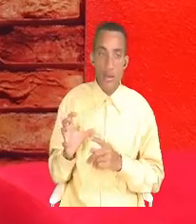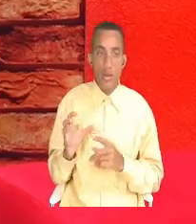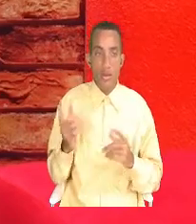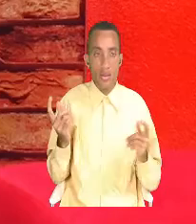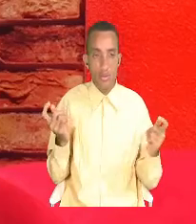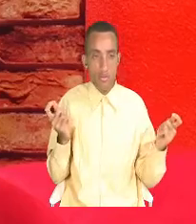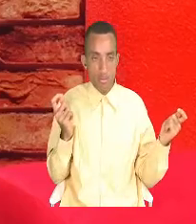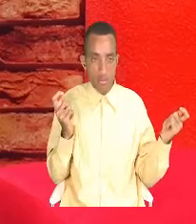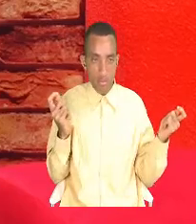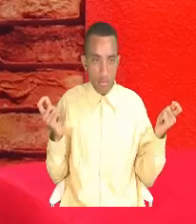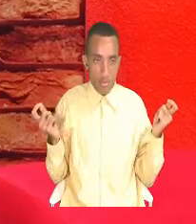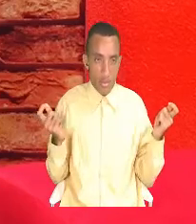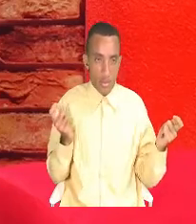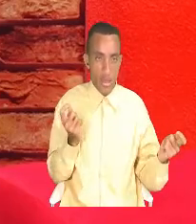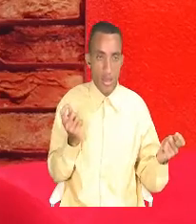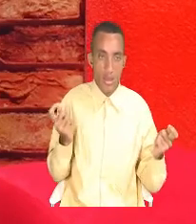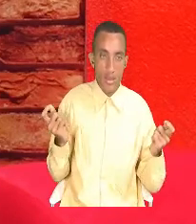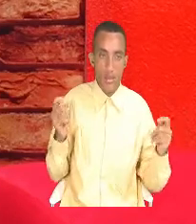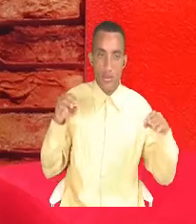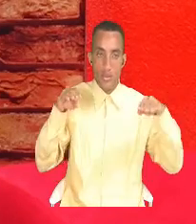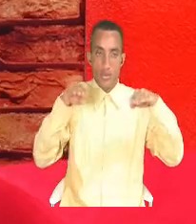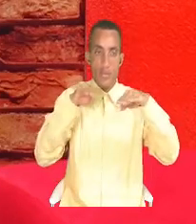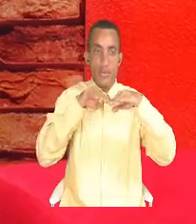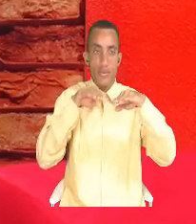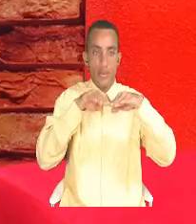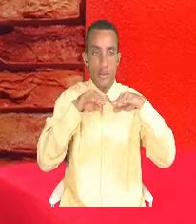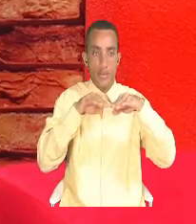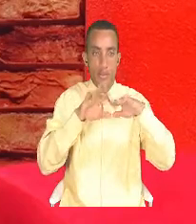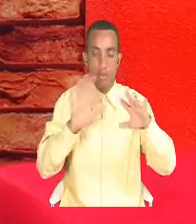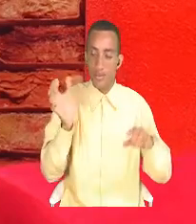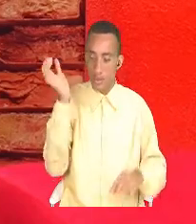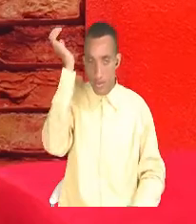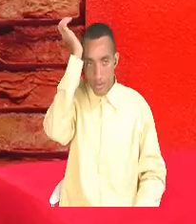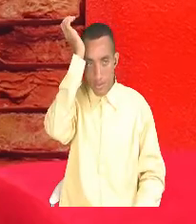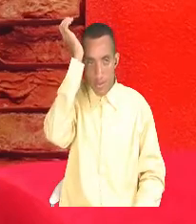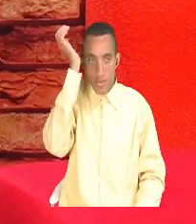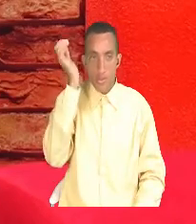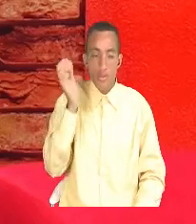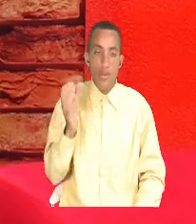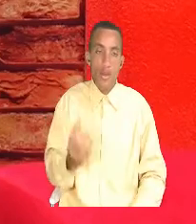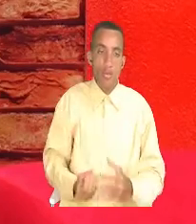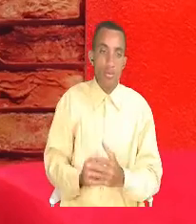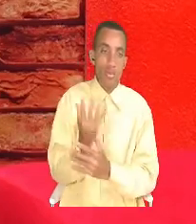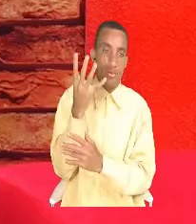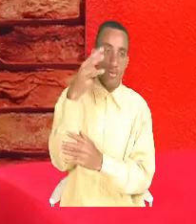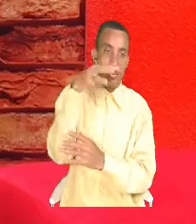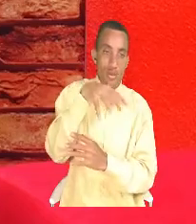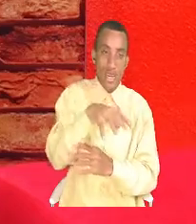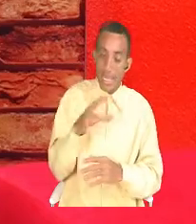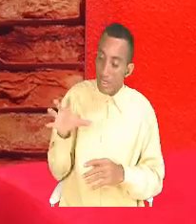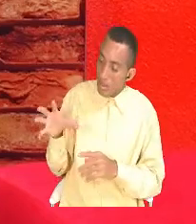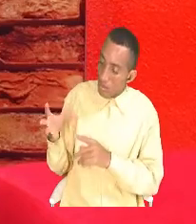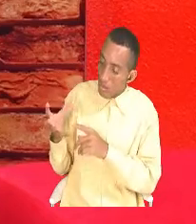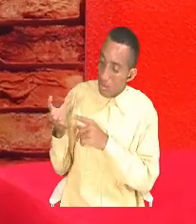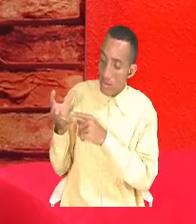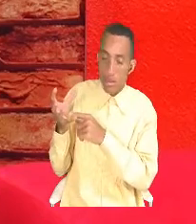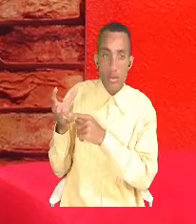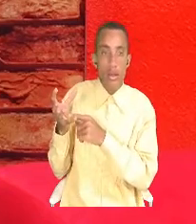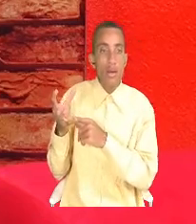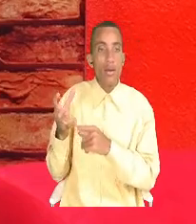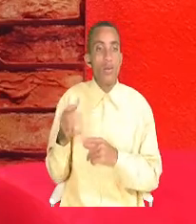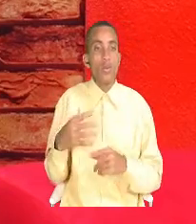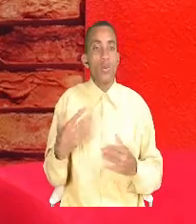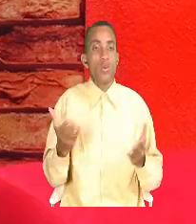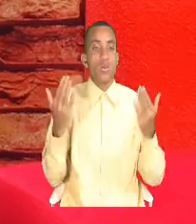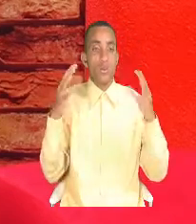Entonces prácticamente todo nuestro masaje se hace con la piedra volcánica y se hace posición de piedra volcánica también. Un ritual que yo diría que